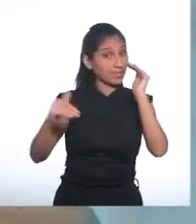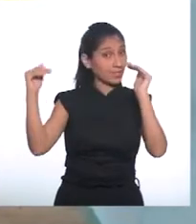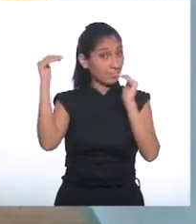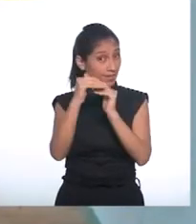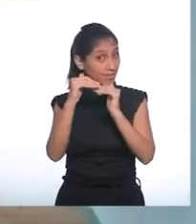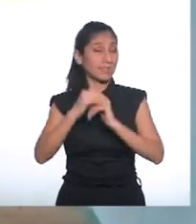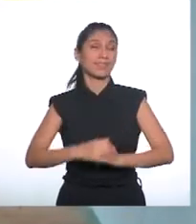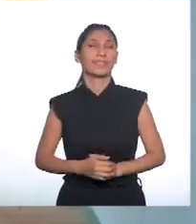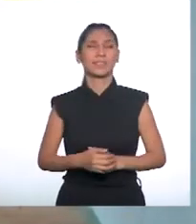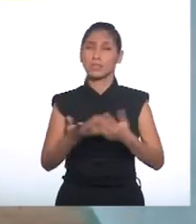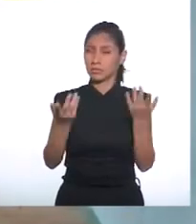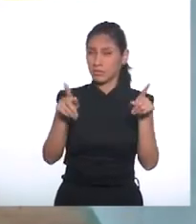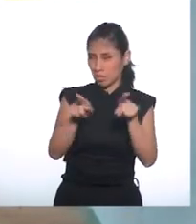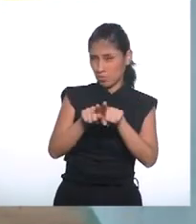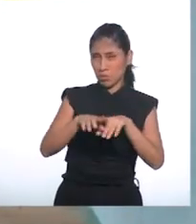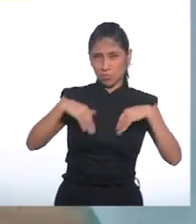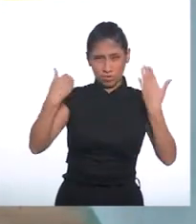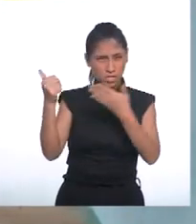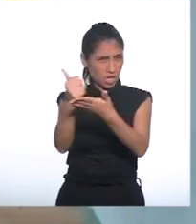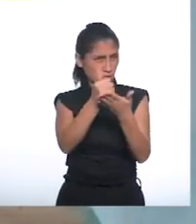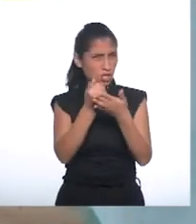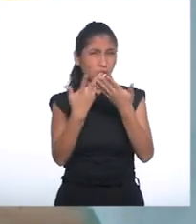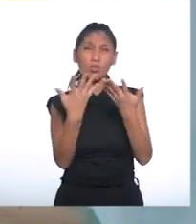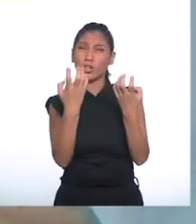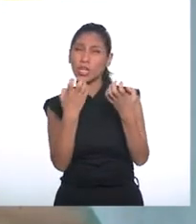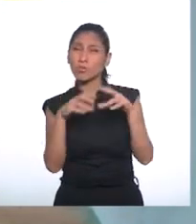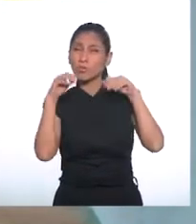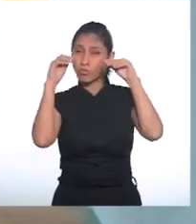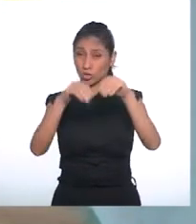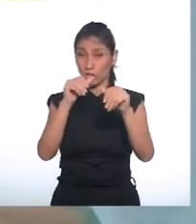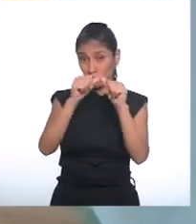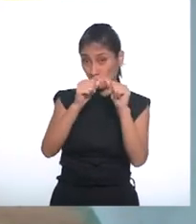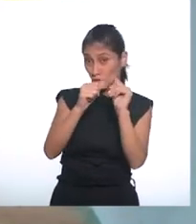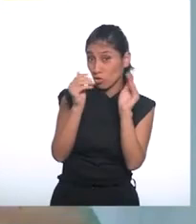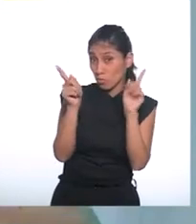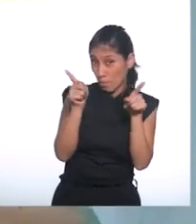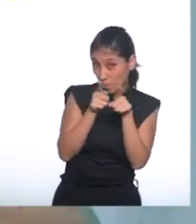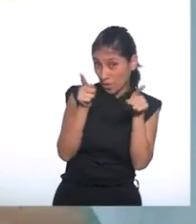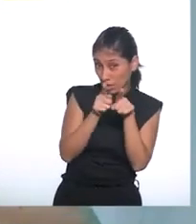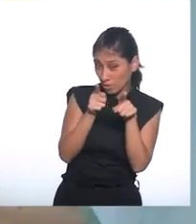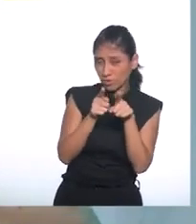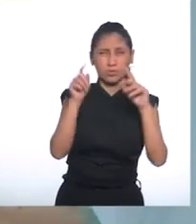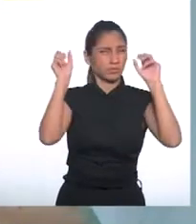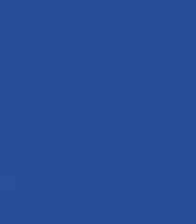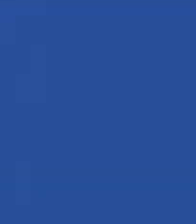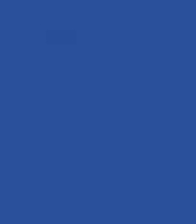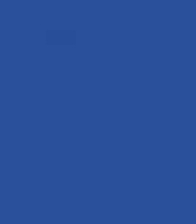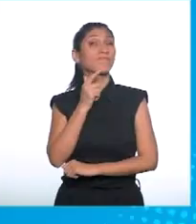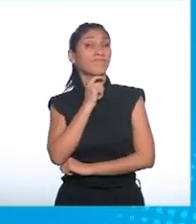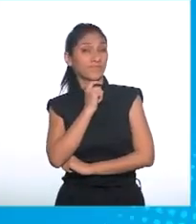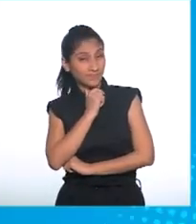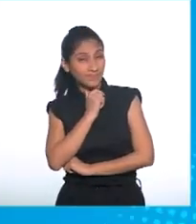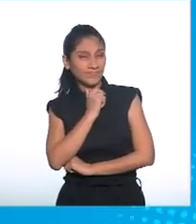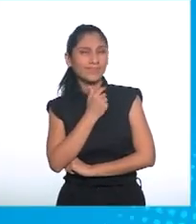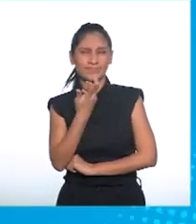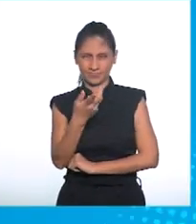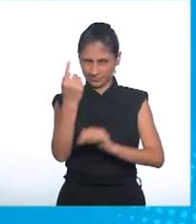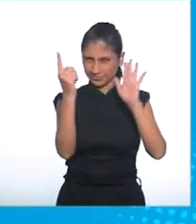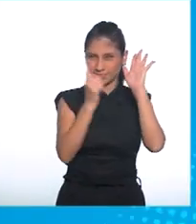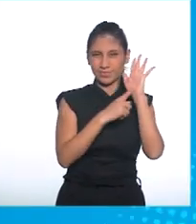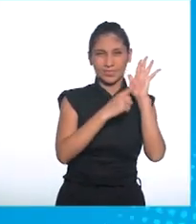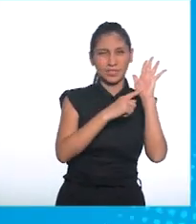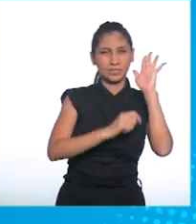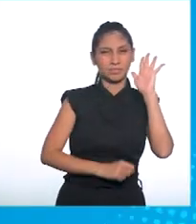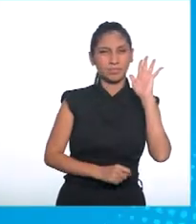concisas. Seguro también puede servir cuando queremos representar números muy pequeños. Así es. En este